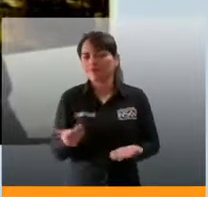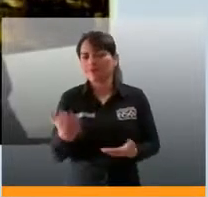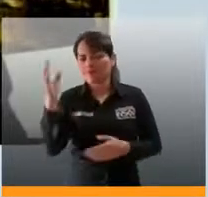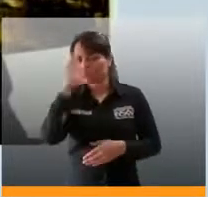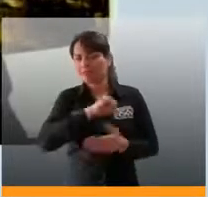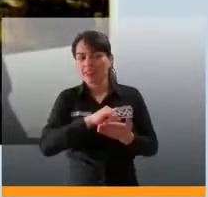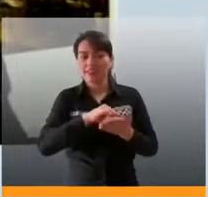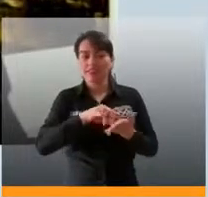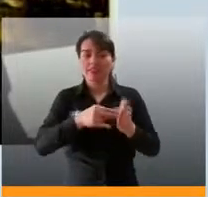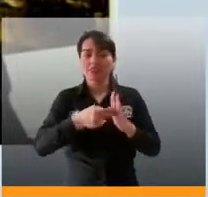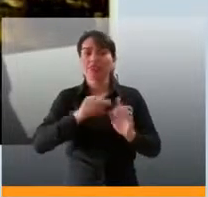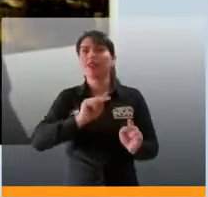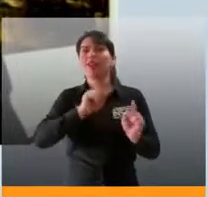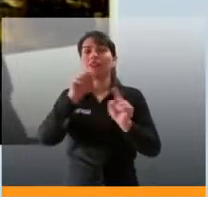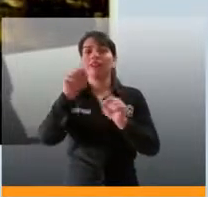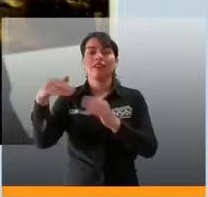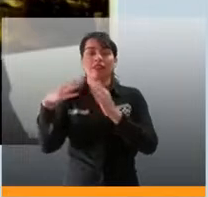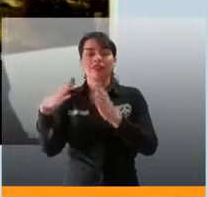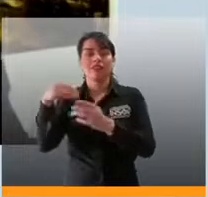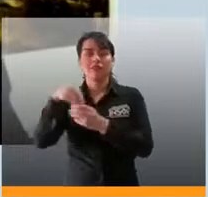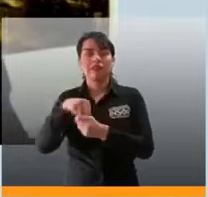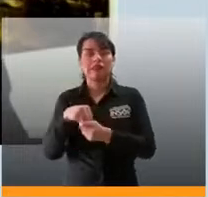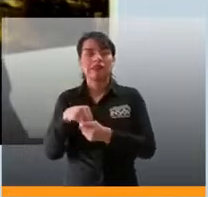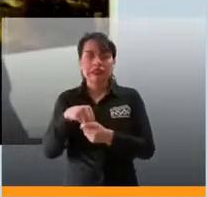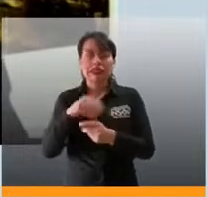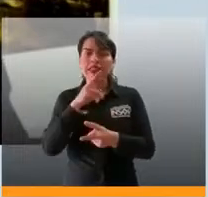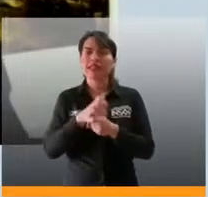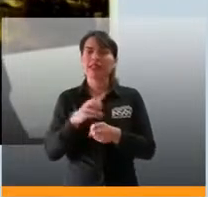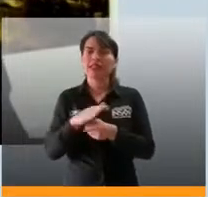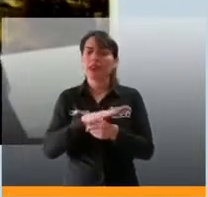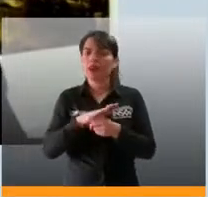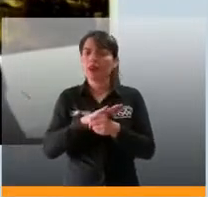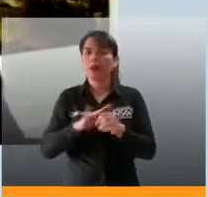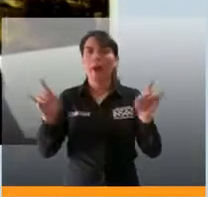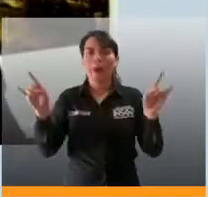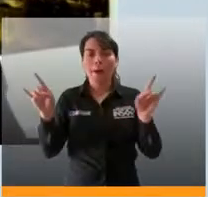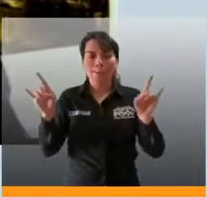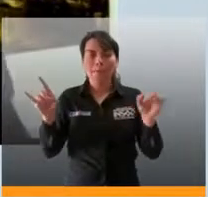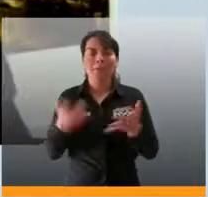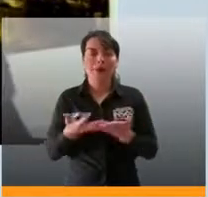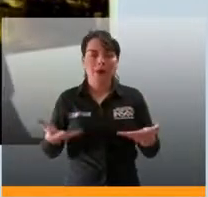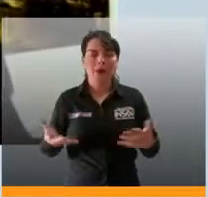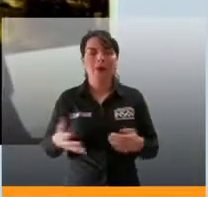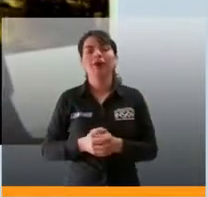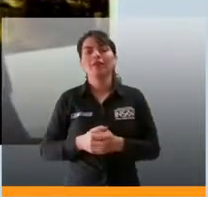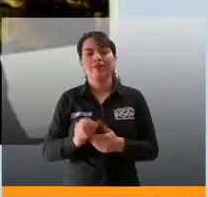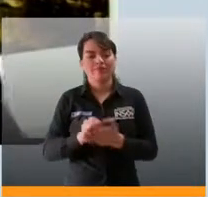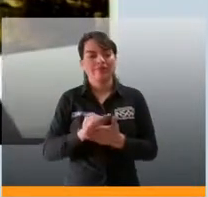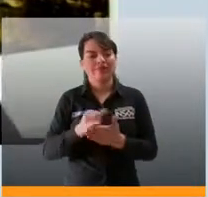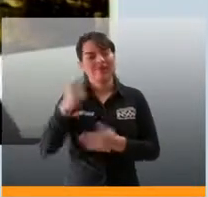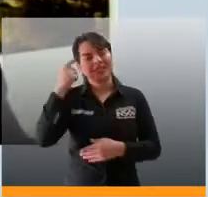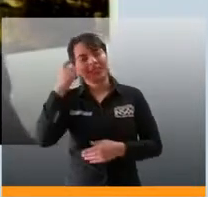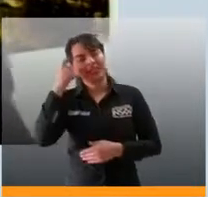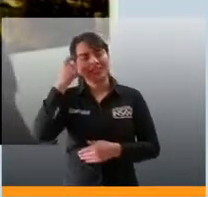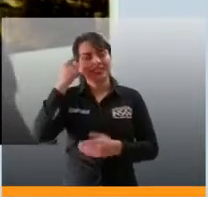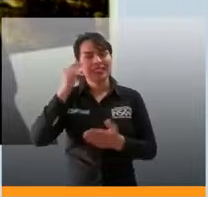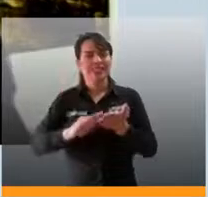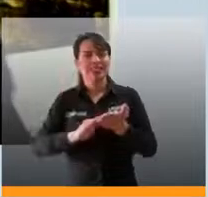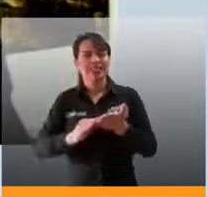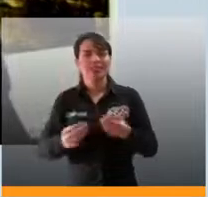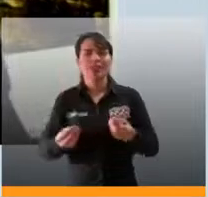que regresar a su territorio, una de las mayores dificultades que tuvieron fue el tema de conectividad. Tuvimos que pensar cómo hacerlo, porque nos dijeron,